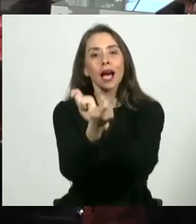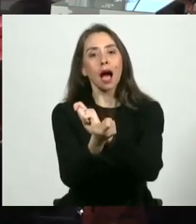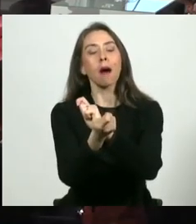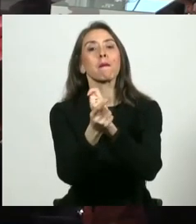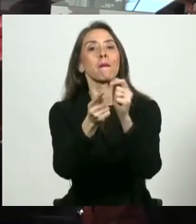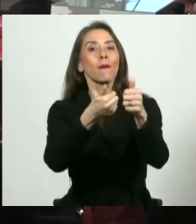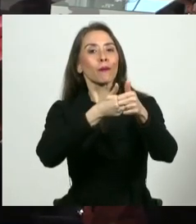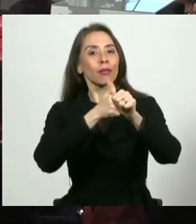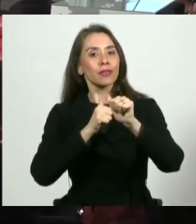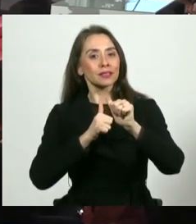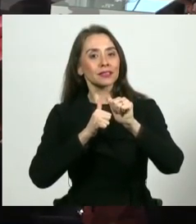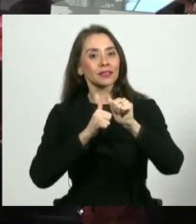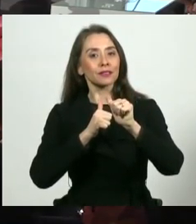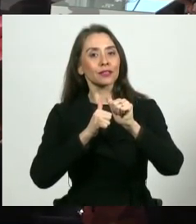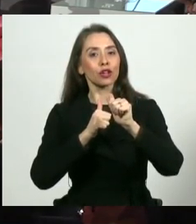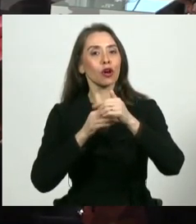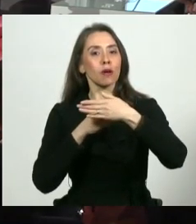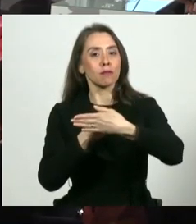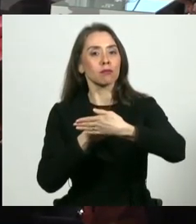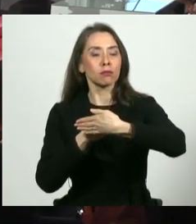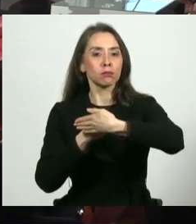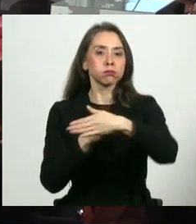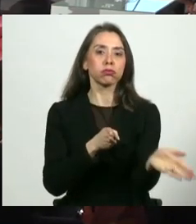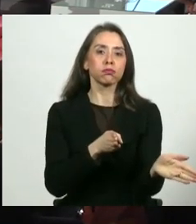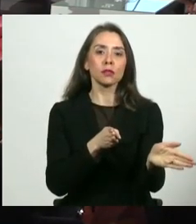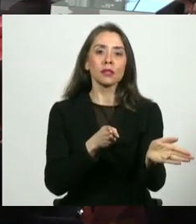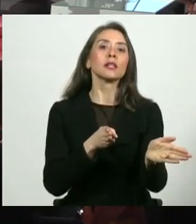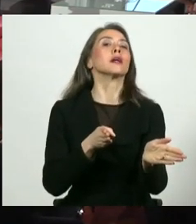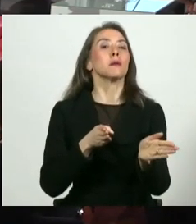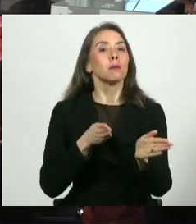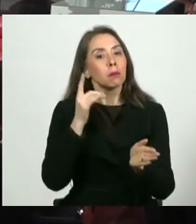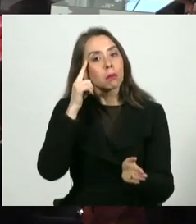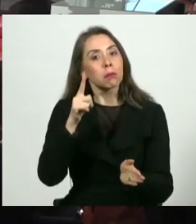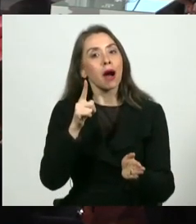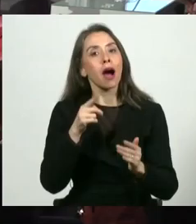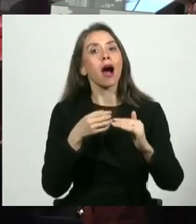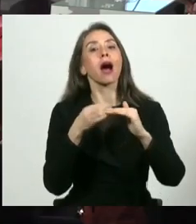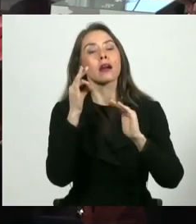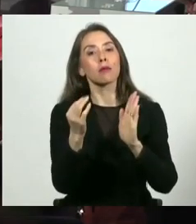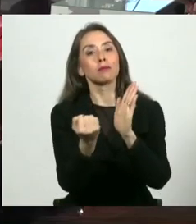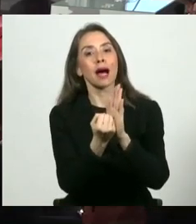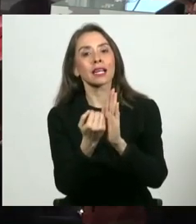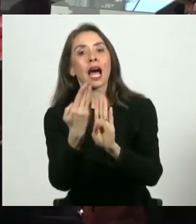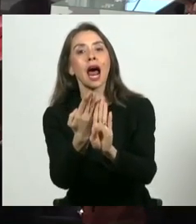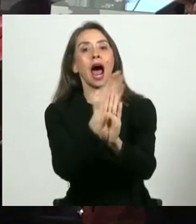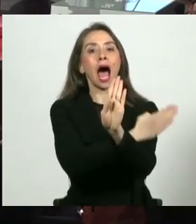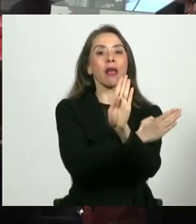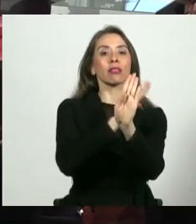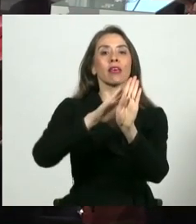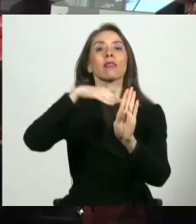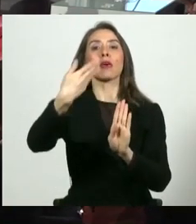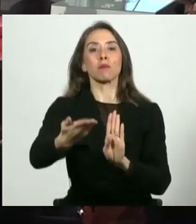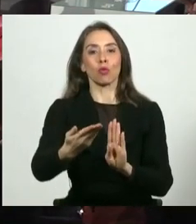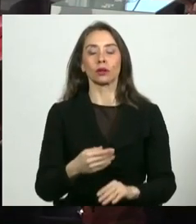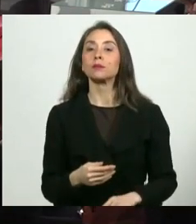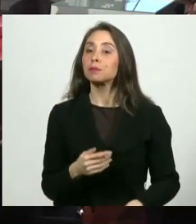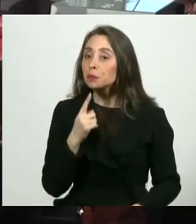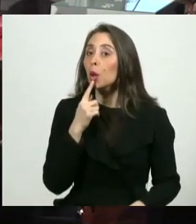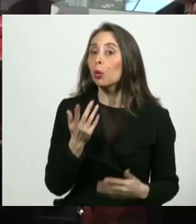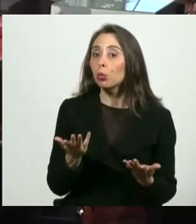desafío a ser derribado, o el muro a ser derribado, para marcar un antes y un después?